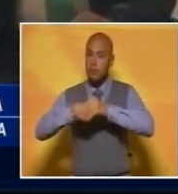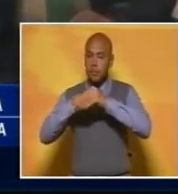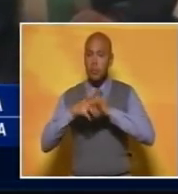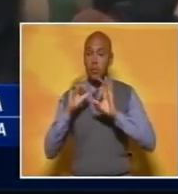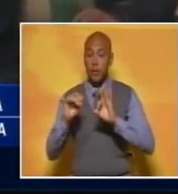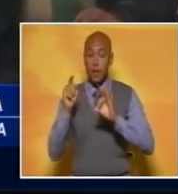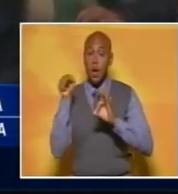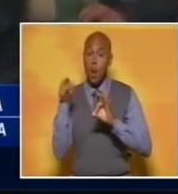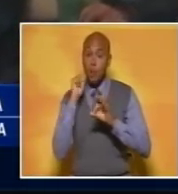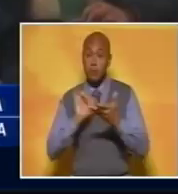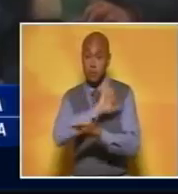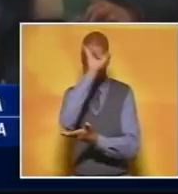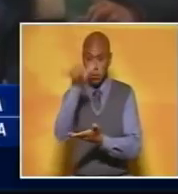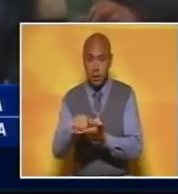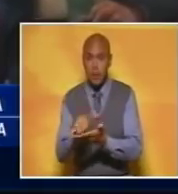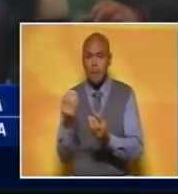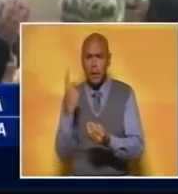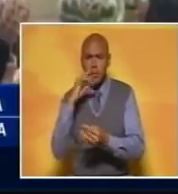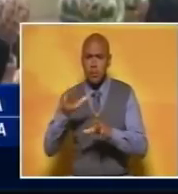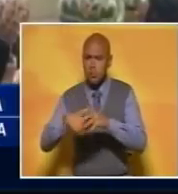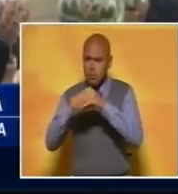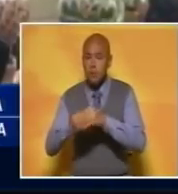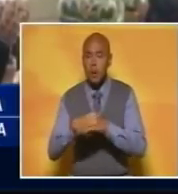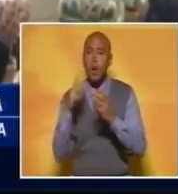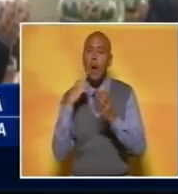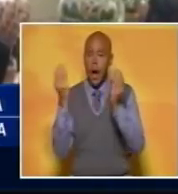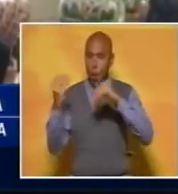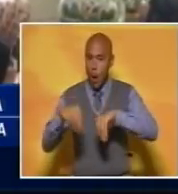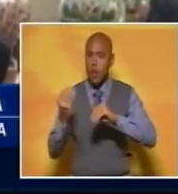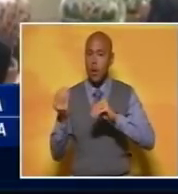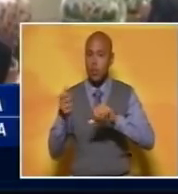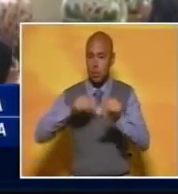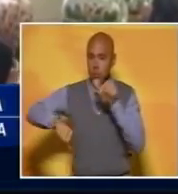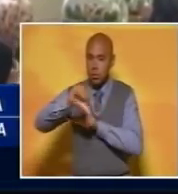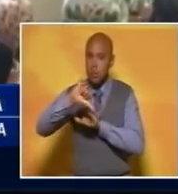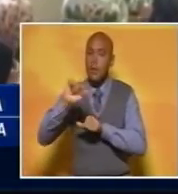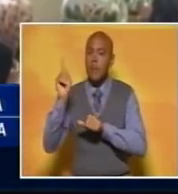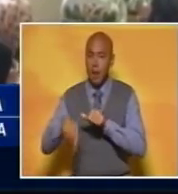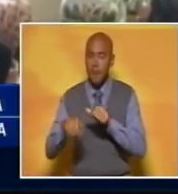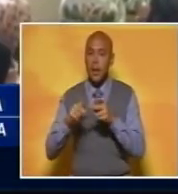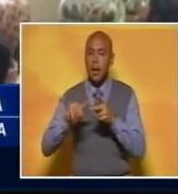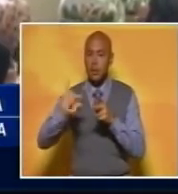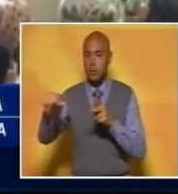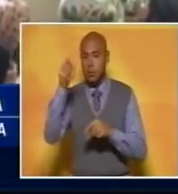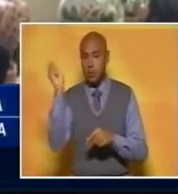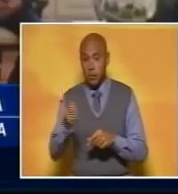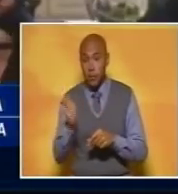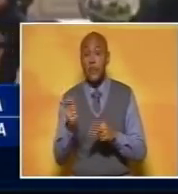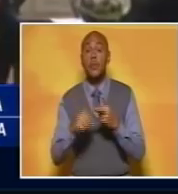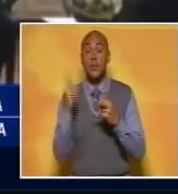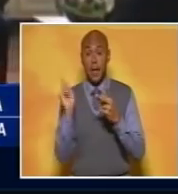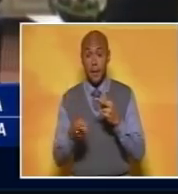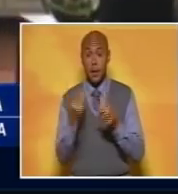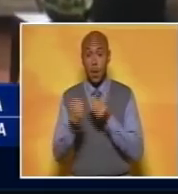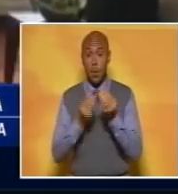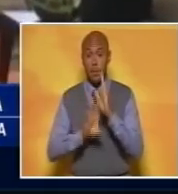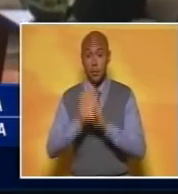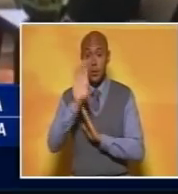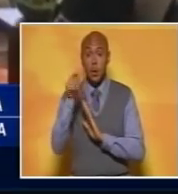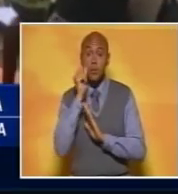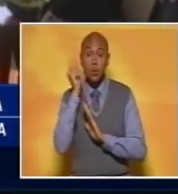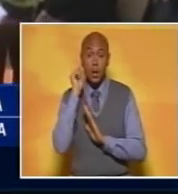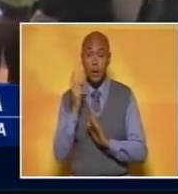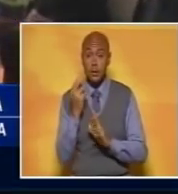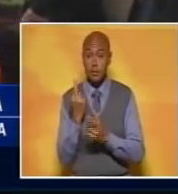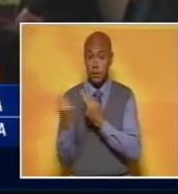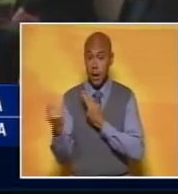de Ankara con incrementar la interacción y cooperación en el ámbito judicial de ambos países, así como el desarrollo y fortalecimiento de sus